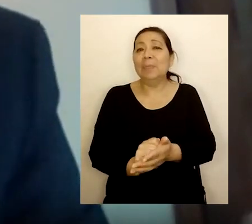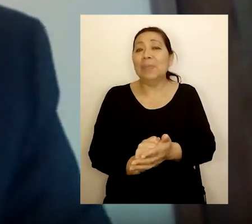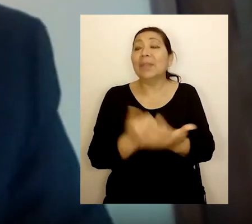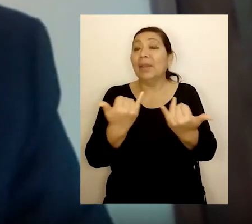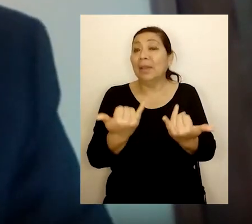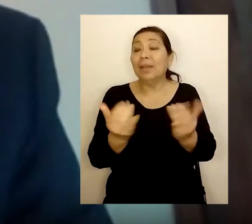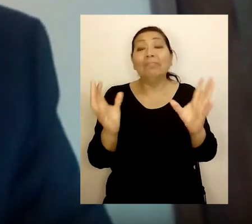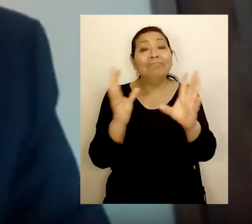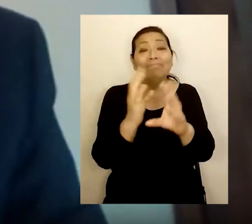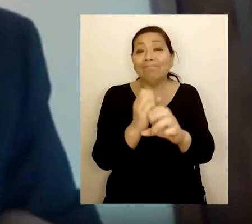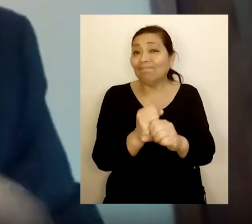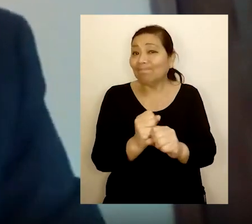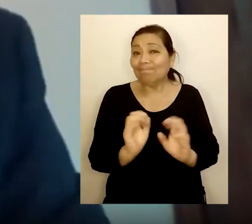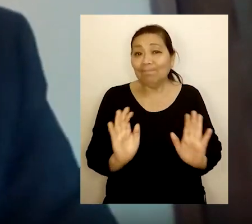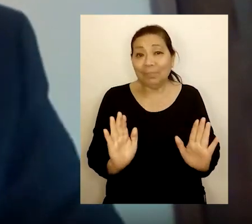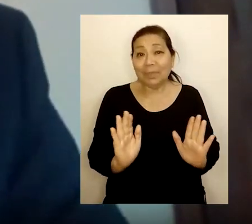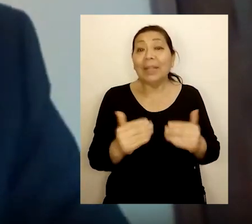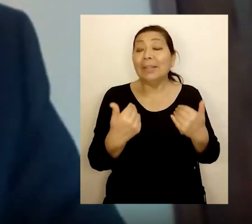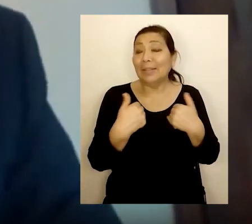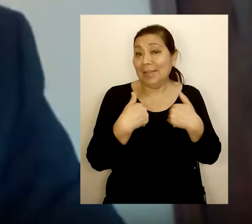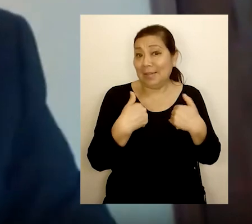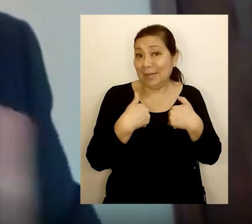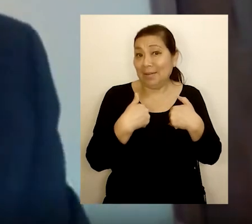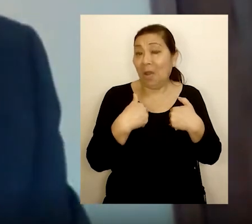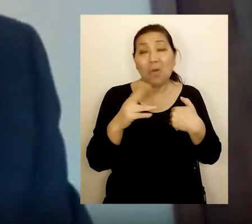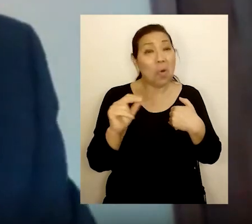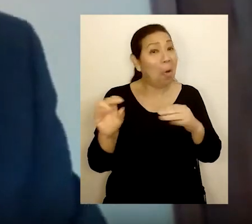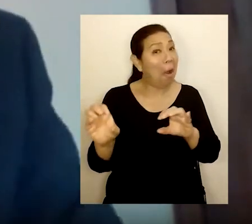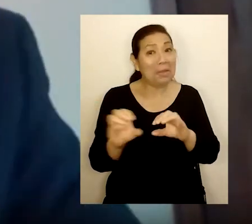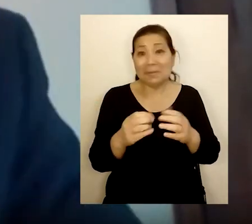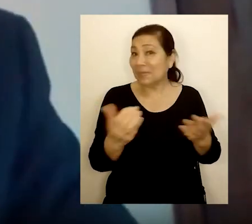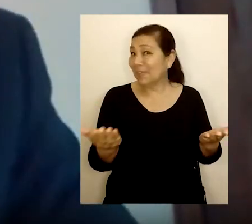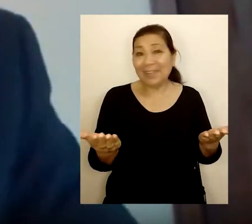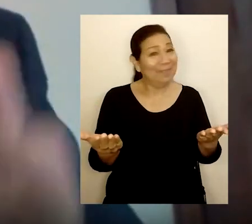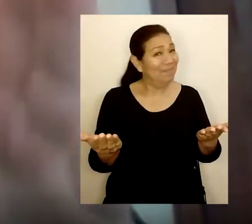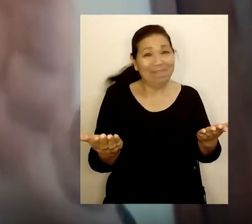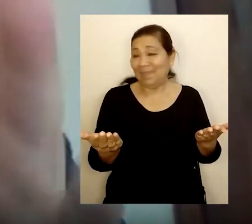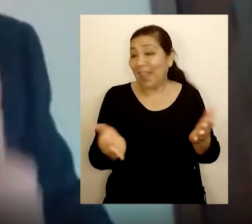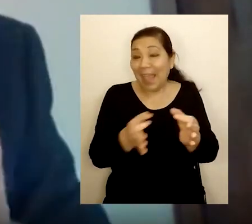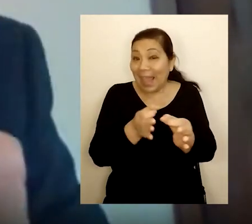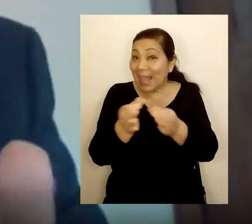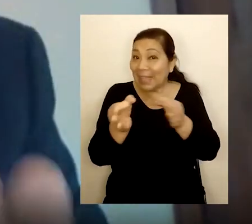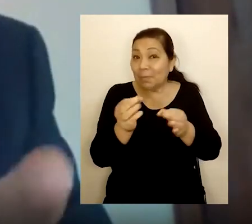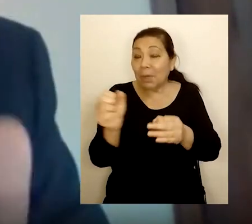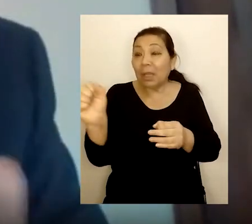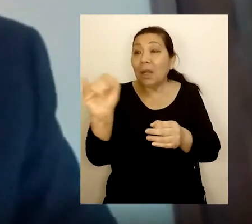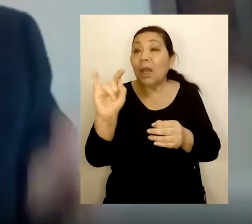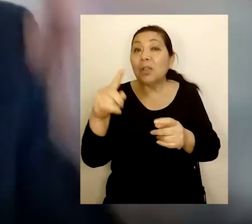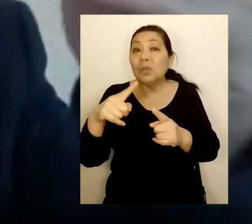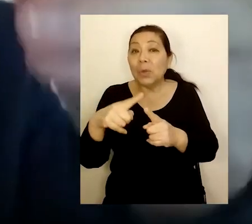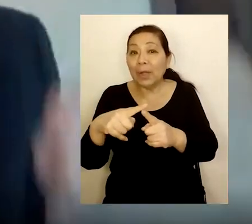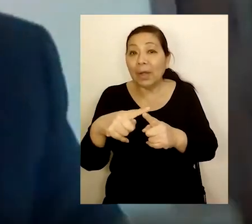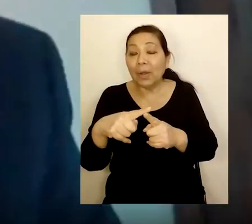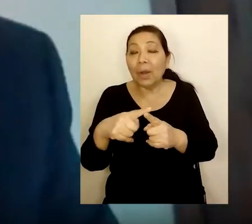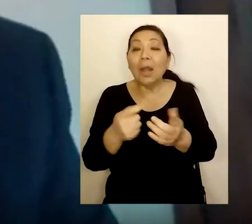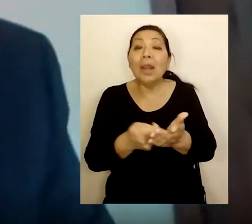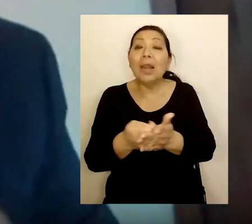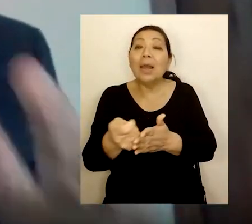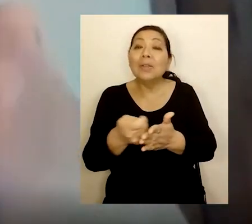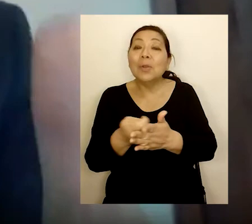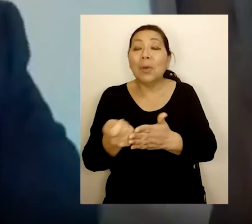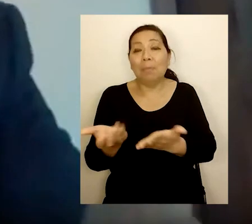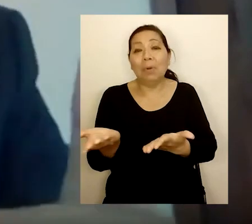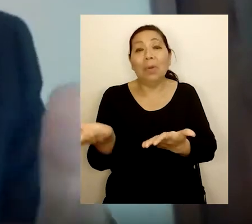Entonces, en resumen, debieron, y no lo hicieron, debieron explicar a la SUNAT por escrito las